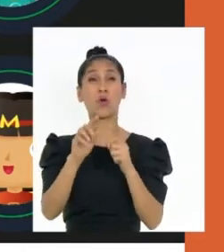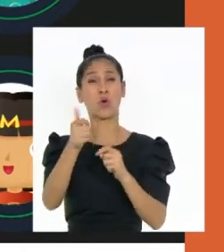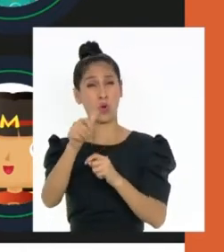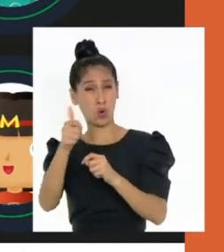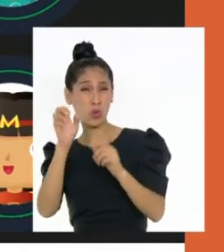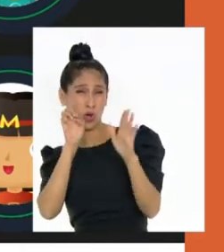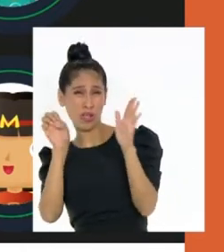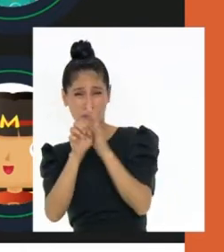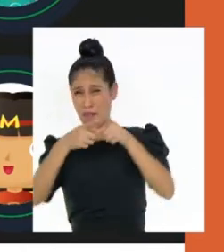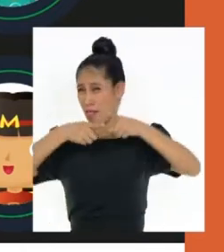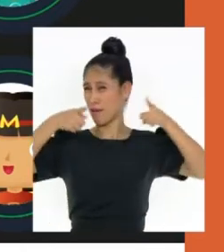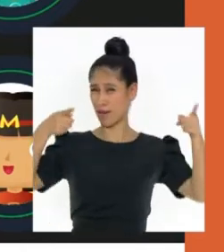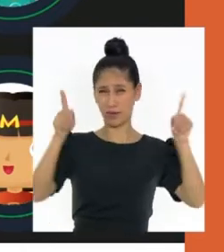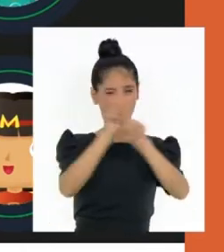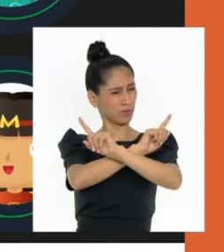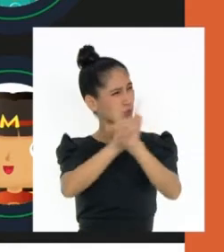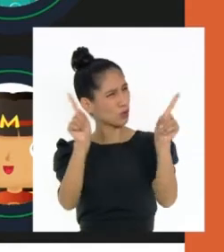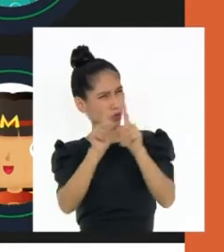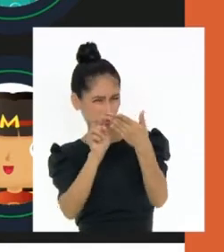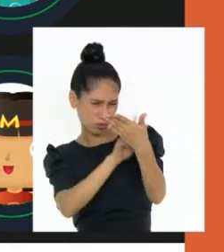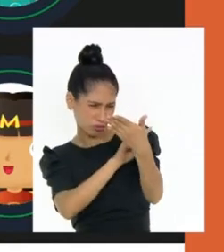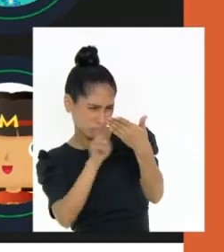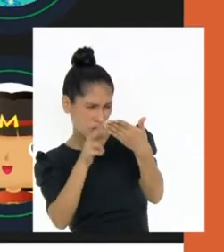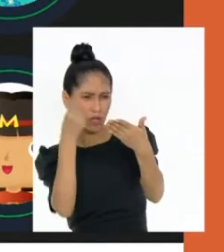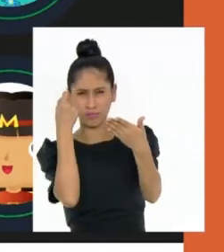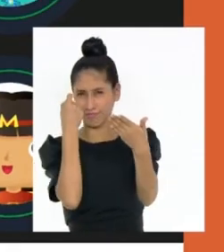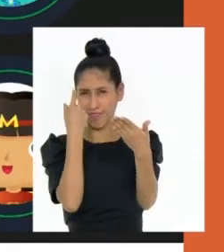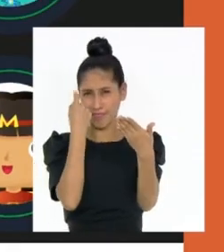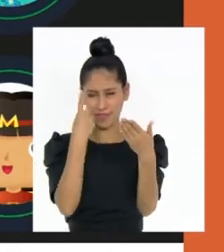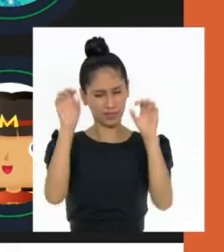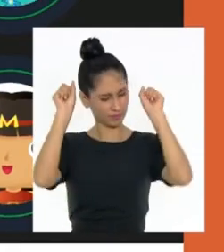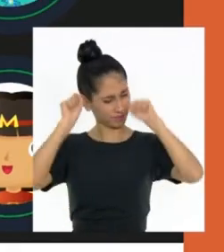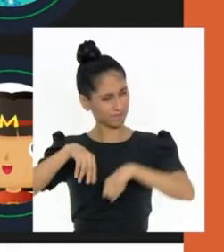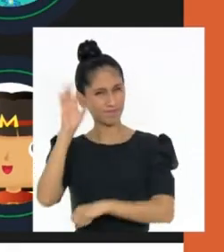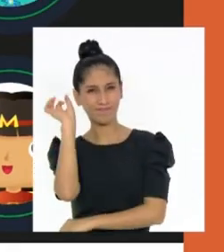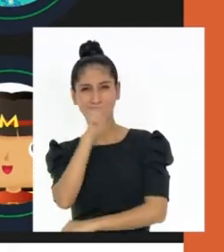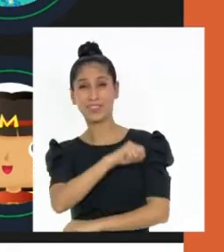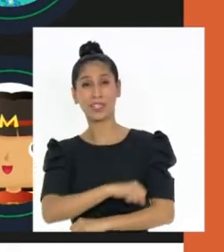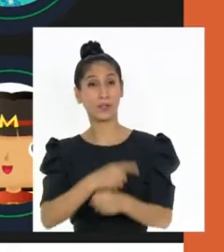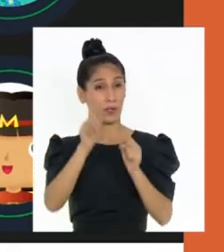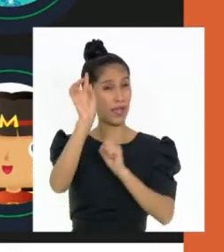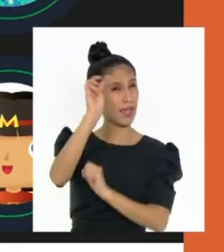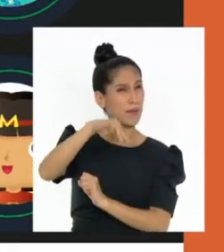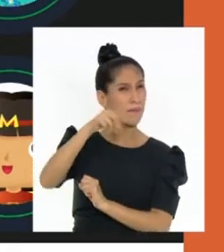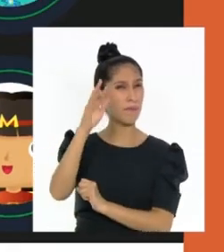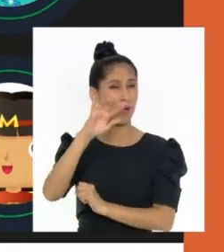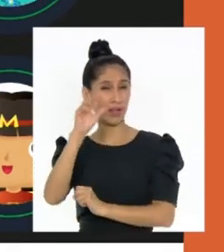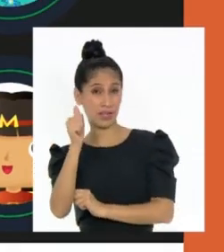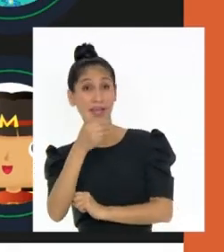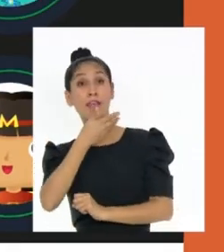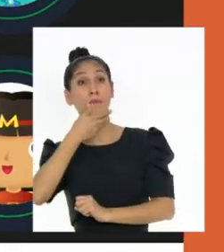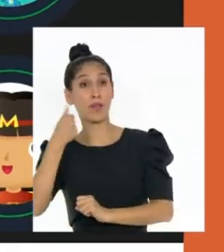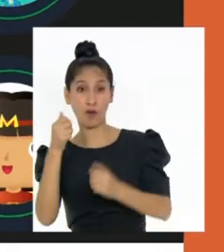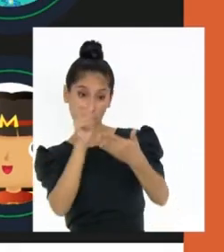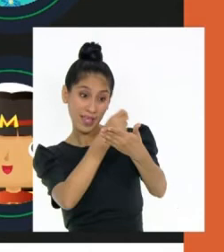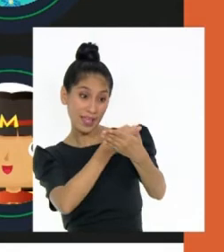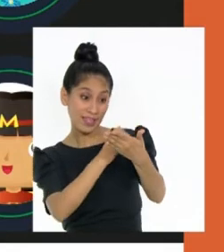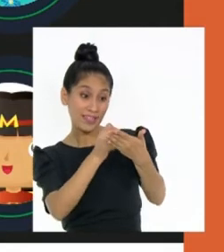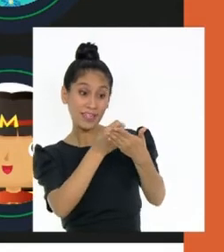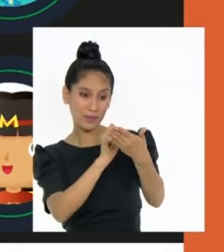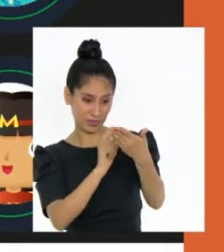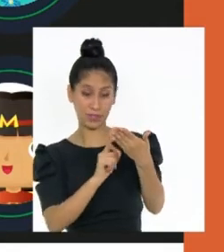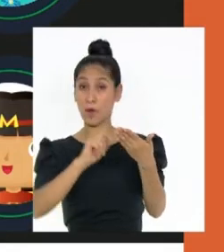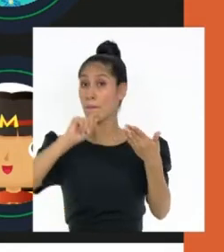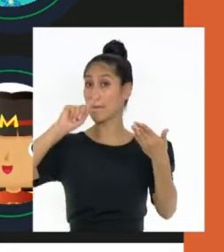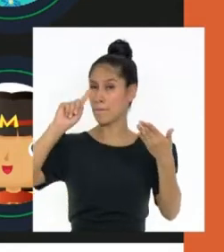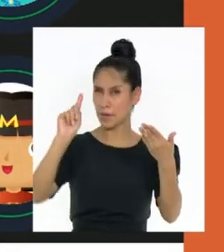que distraigan la acción que queremos que realice. ¡Cierto! María, es mejor escribir primero la lección y